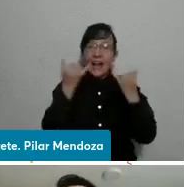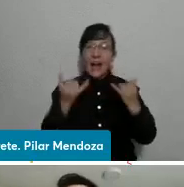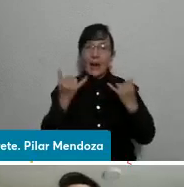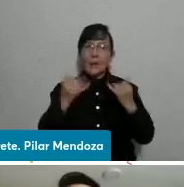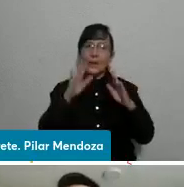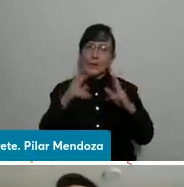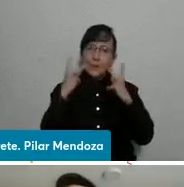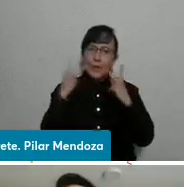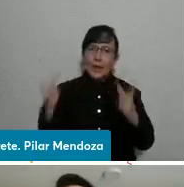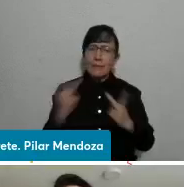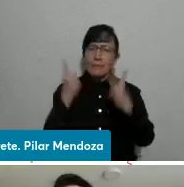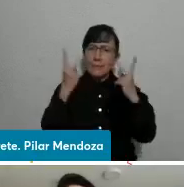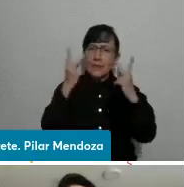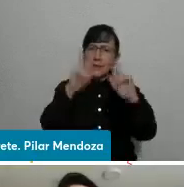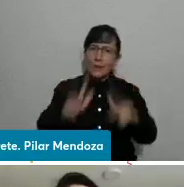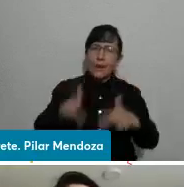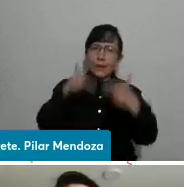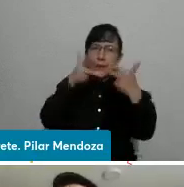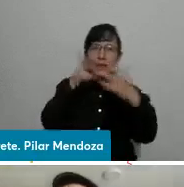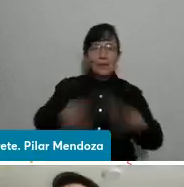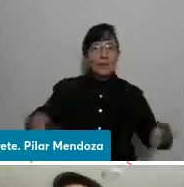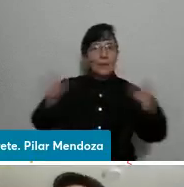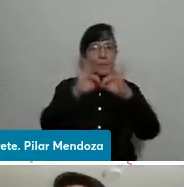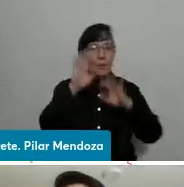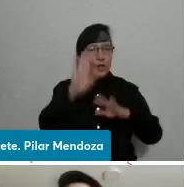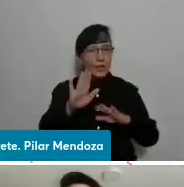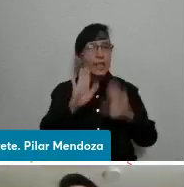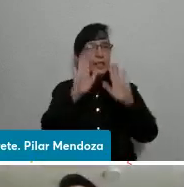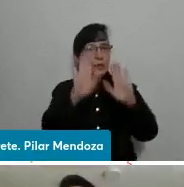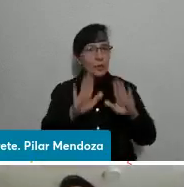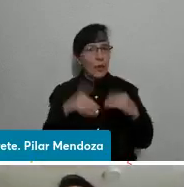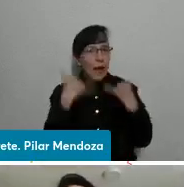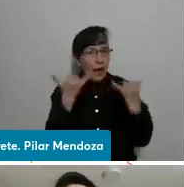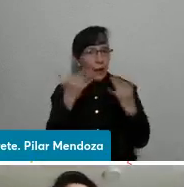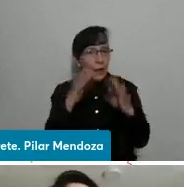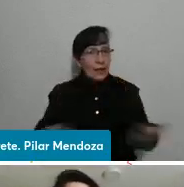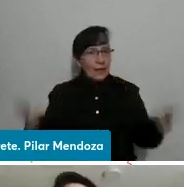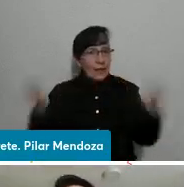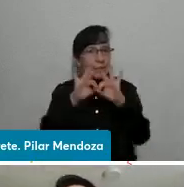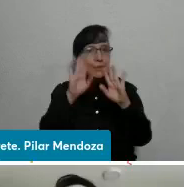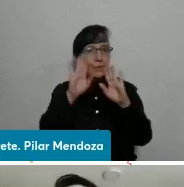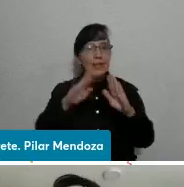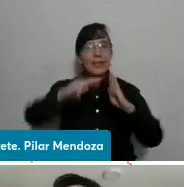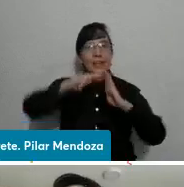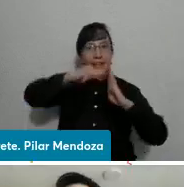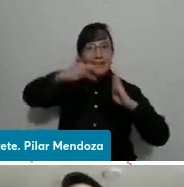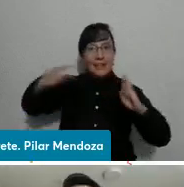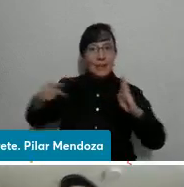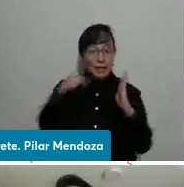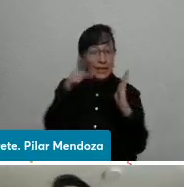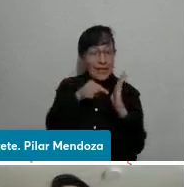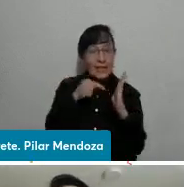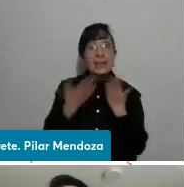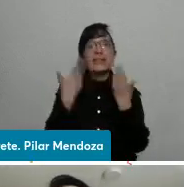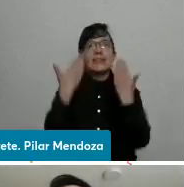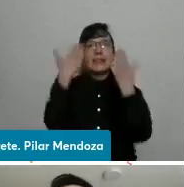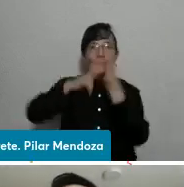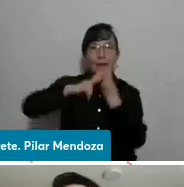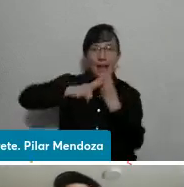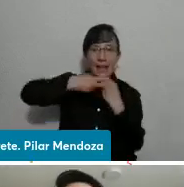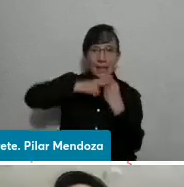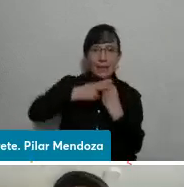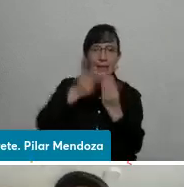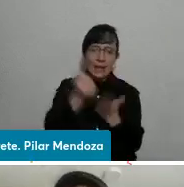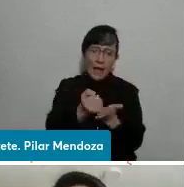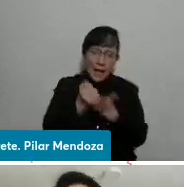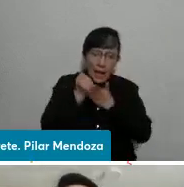webinar muy importante, es un tema muy fundamental y actual, que es la tecnología como herramienta para favorecer la